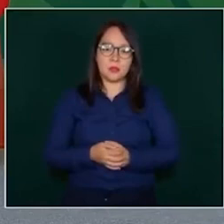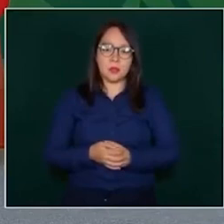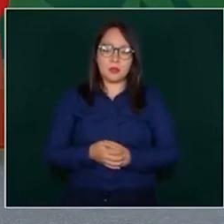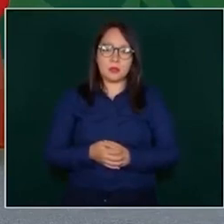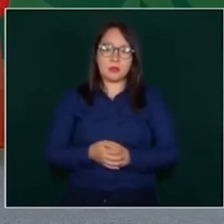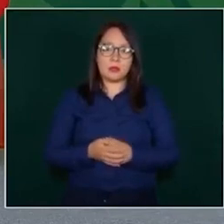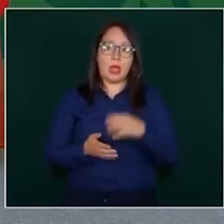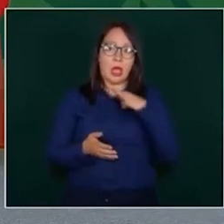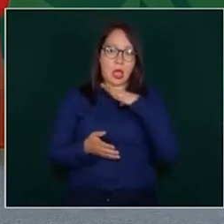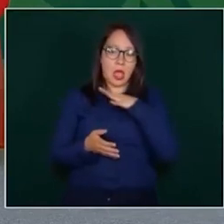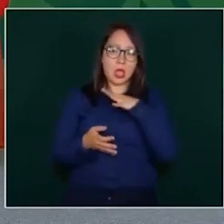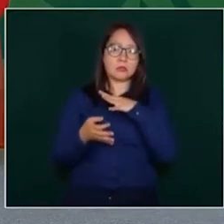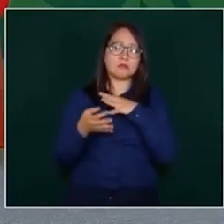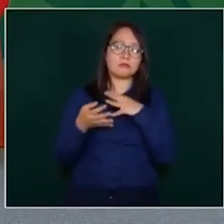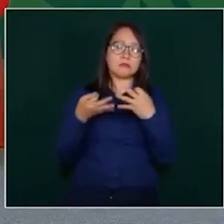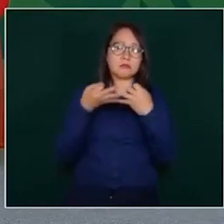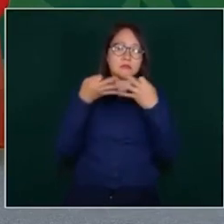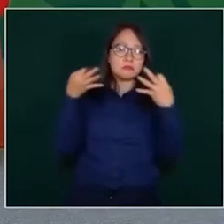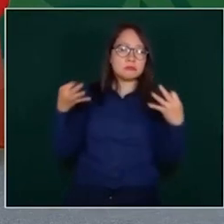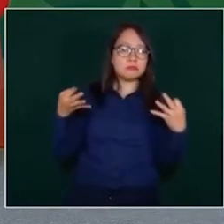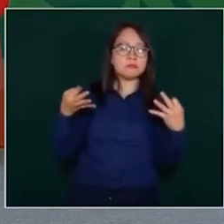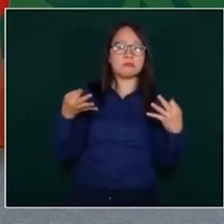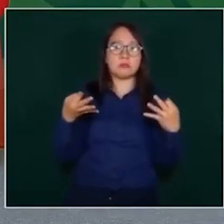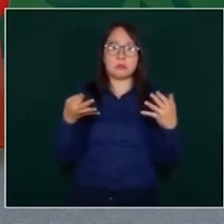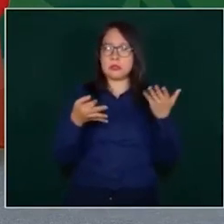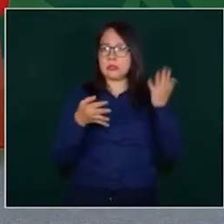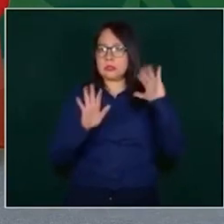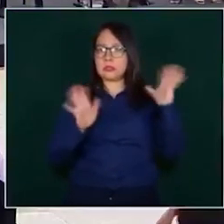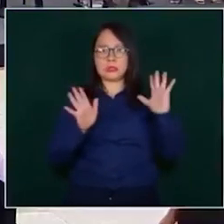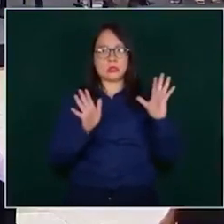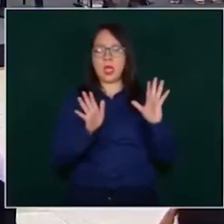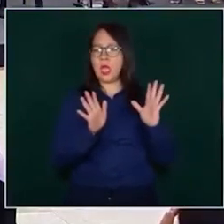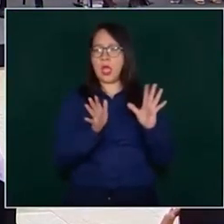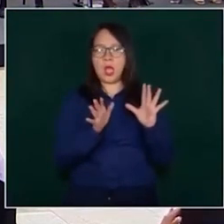con terrenos que se adquirieron,